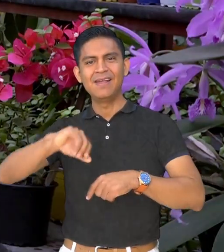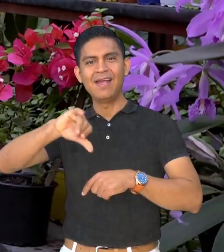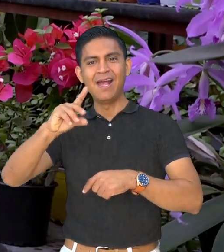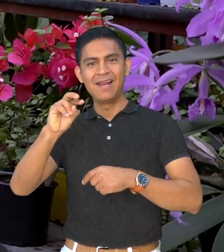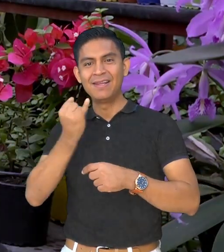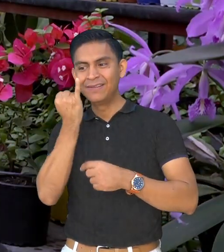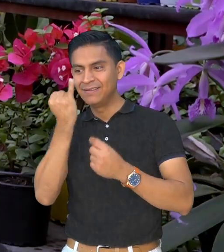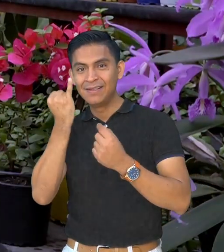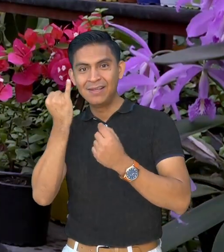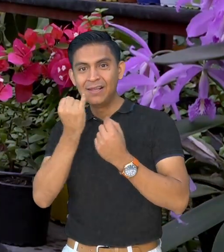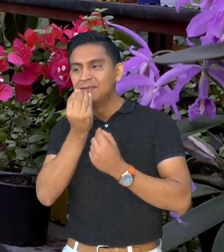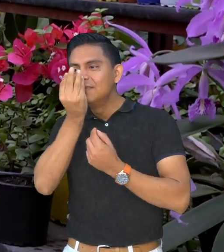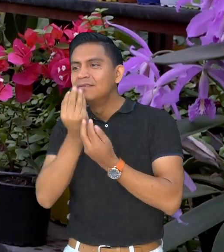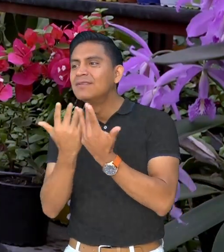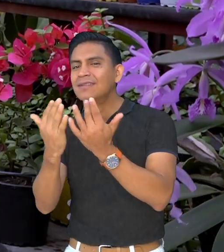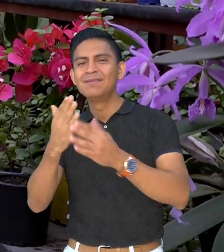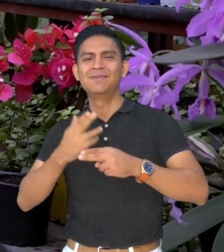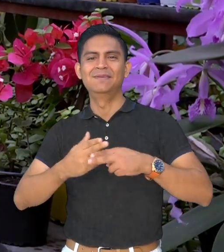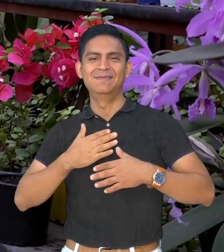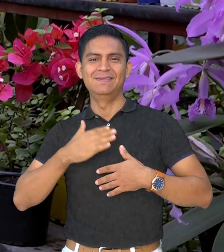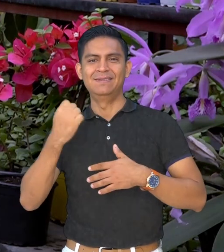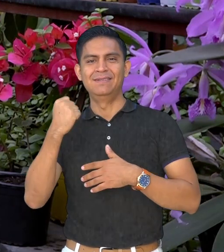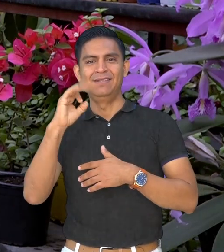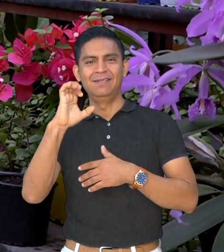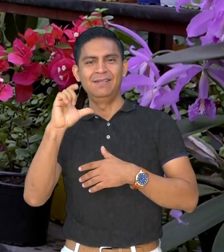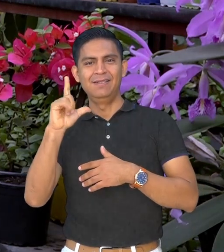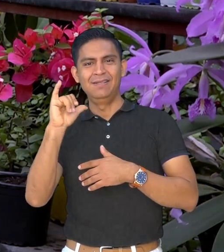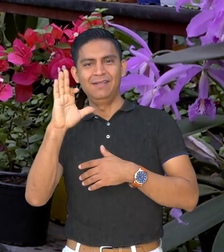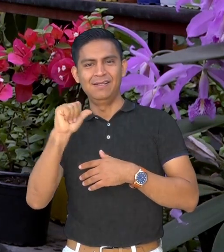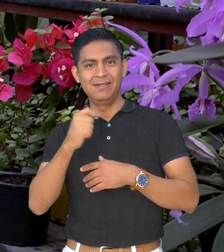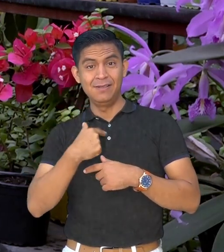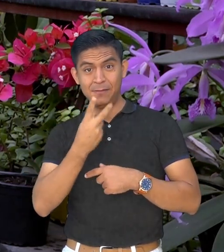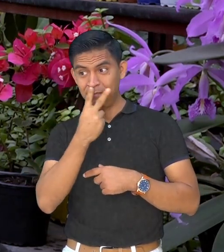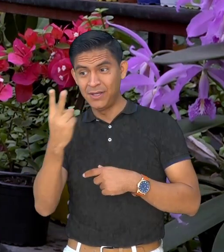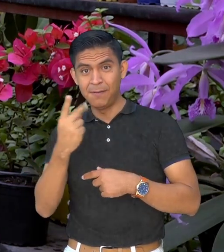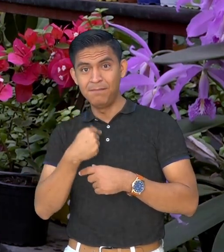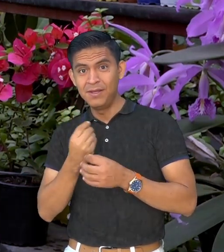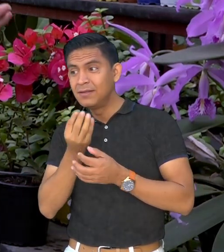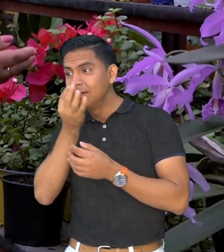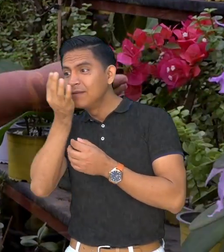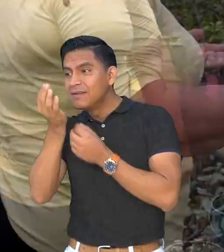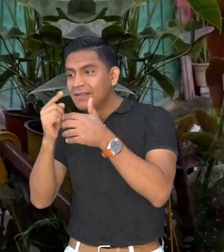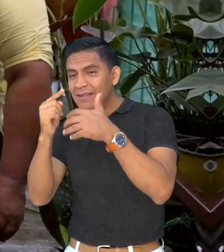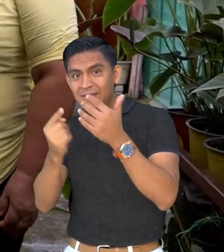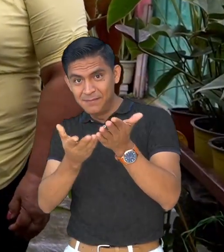bienvenidos a Jardín Estelita. Les ofrezco más de 1000 plantas, las que les invito a